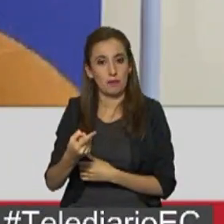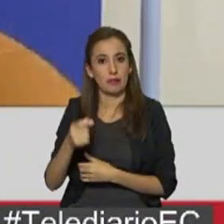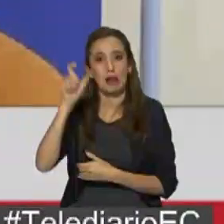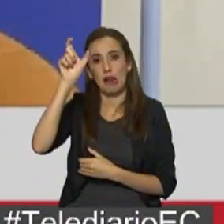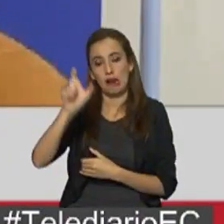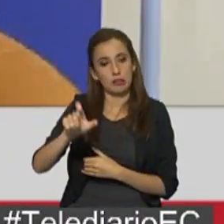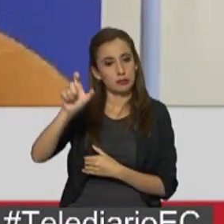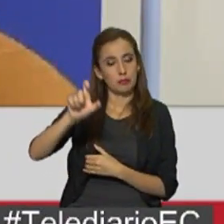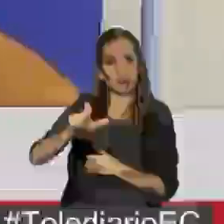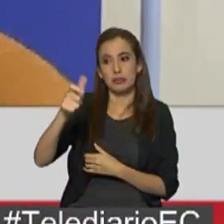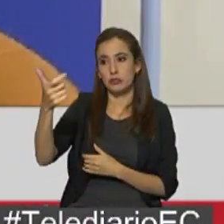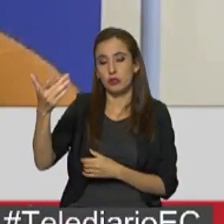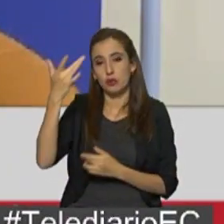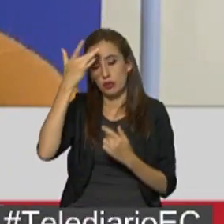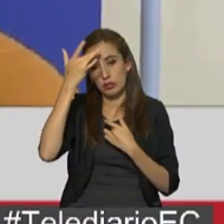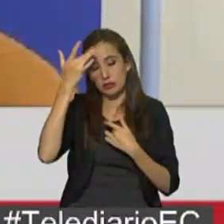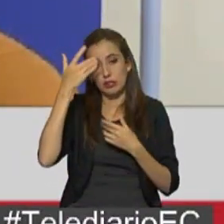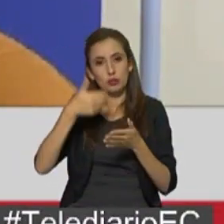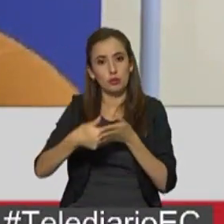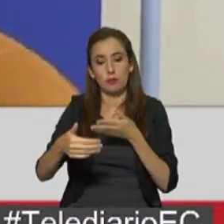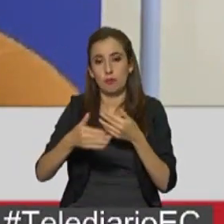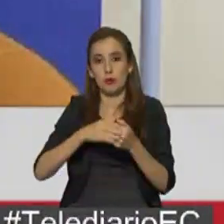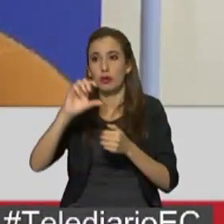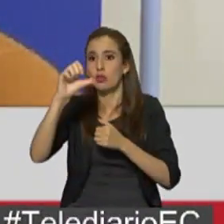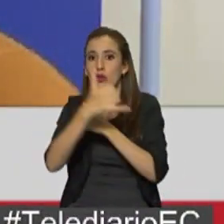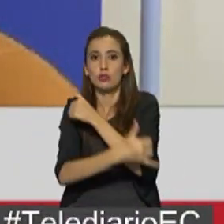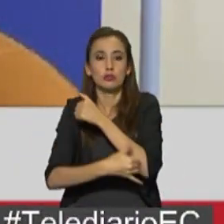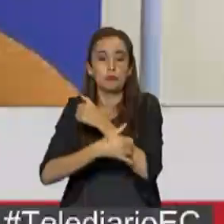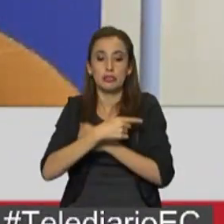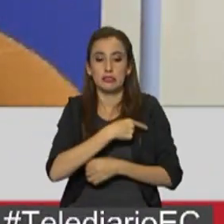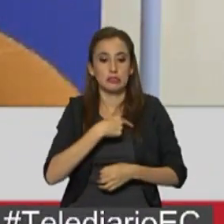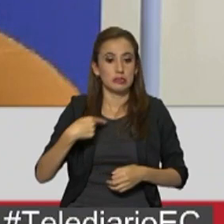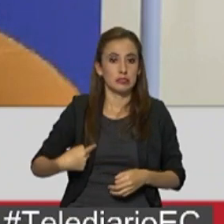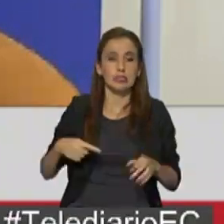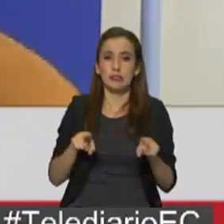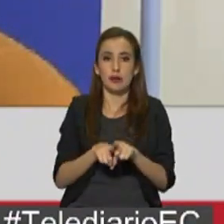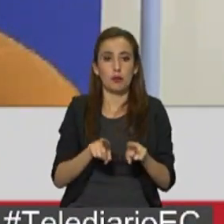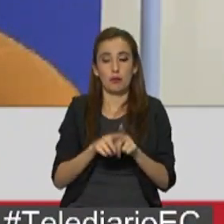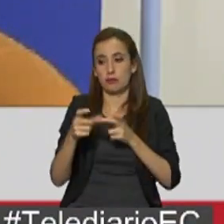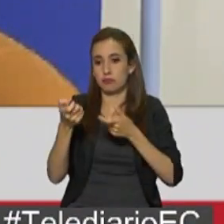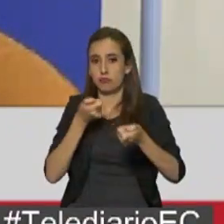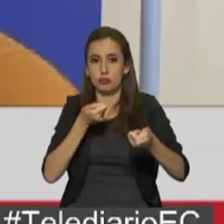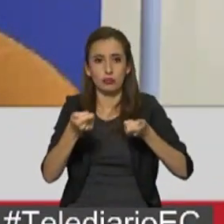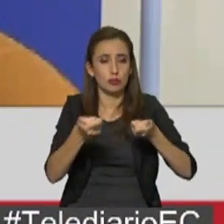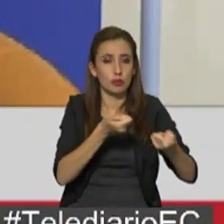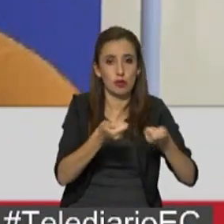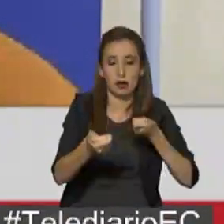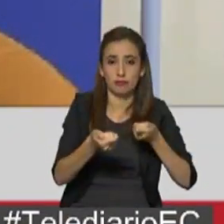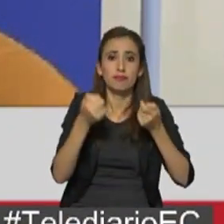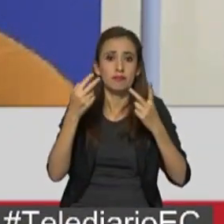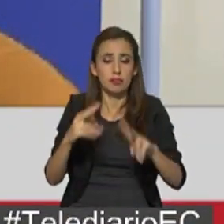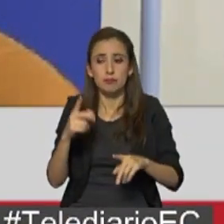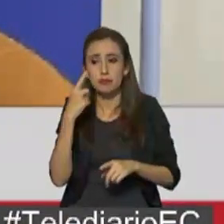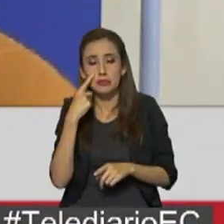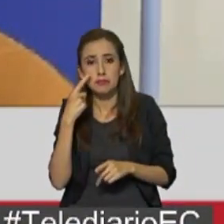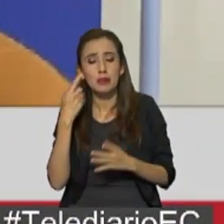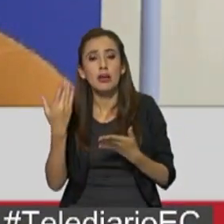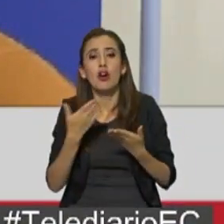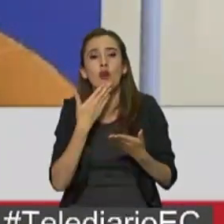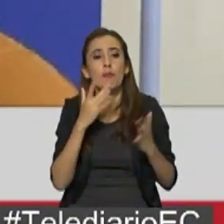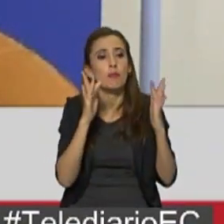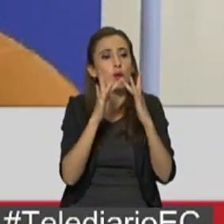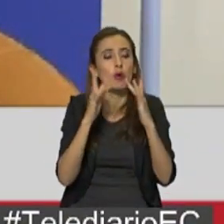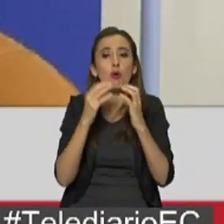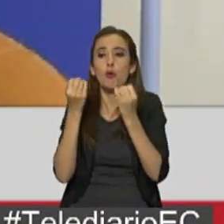de areas epidémicas sin importar si son extranjeros o chinos deberían ser controladas y también deberían verificarse sus contactos cercanos